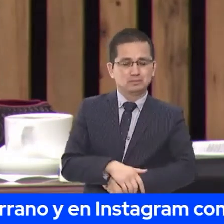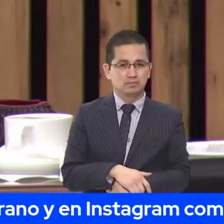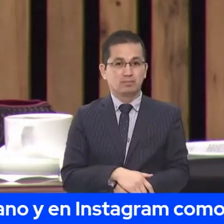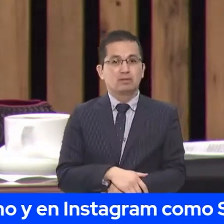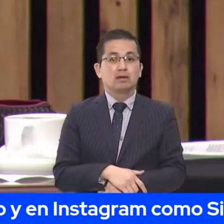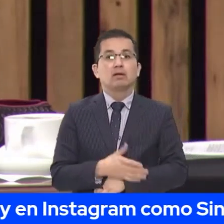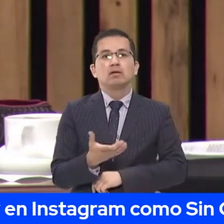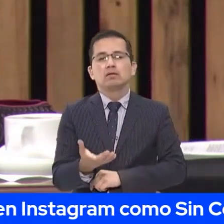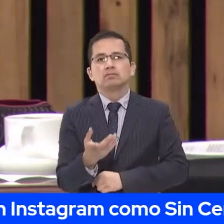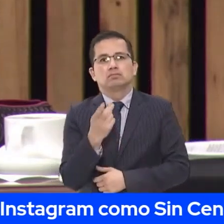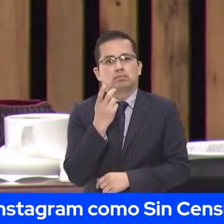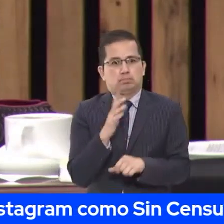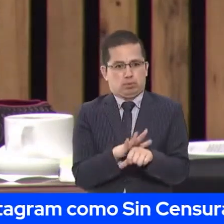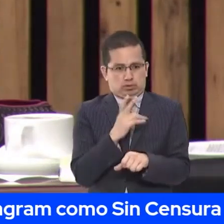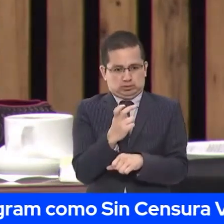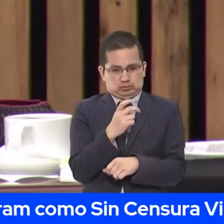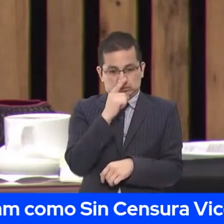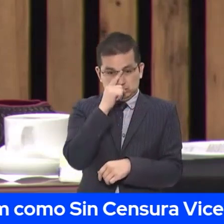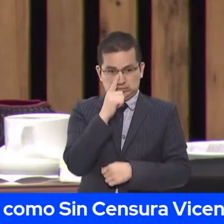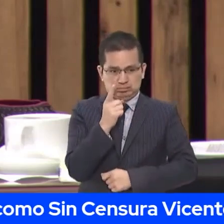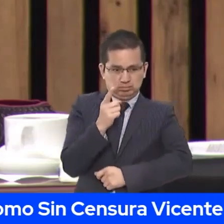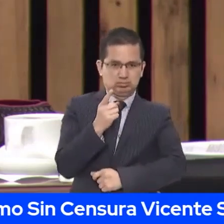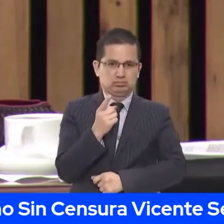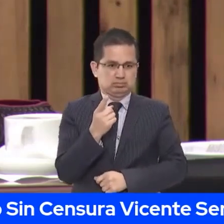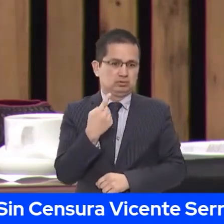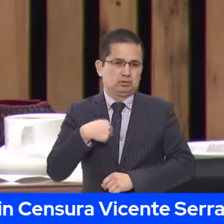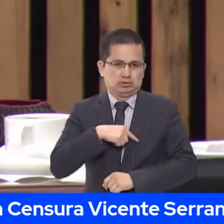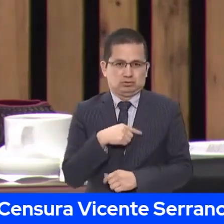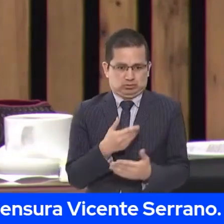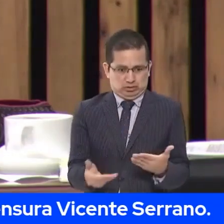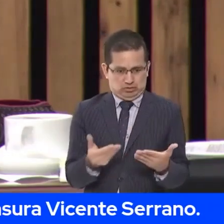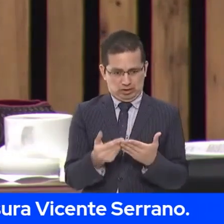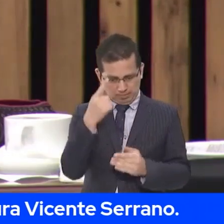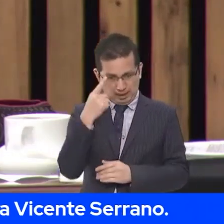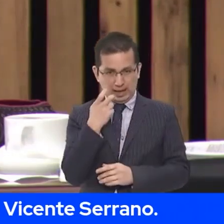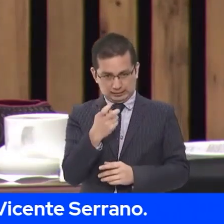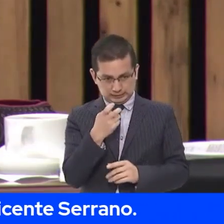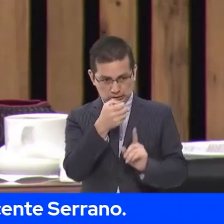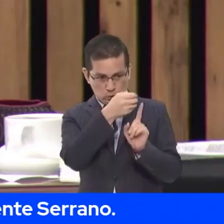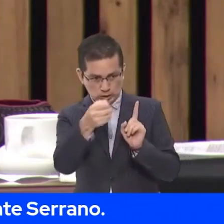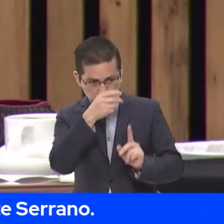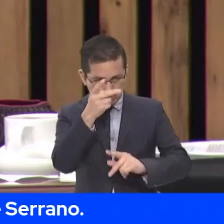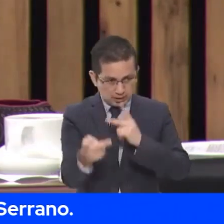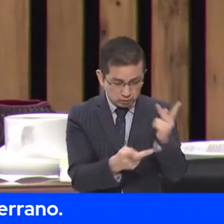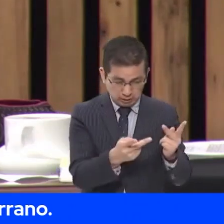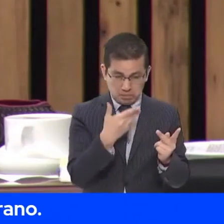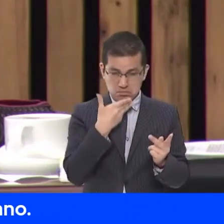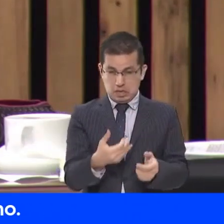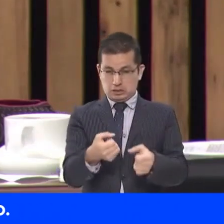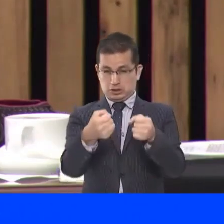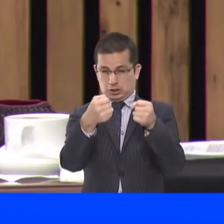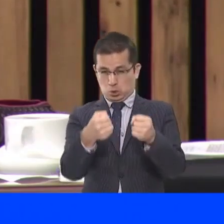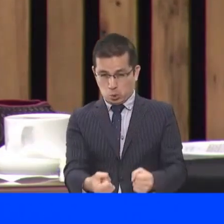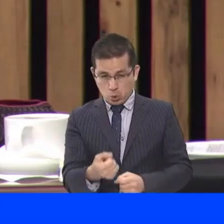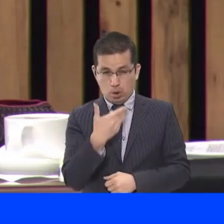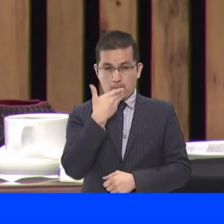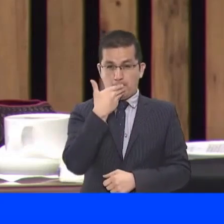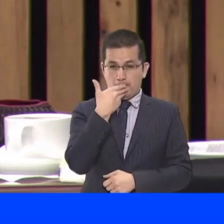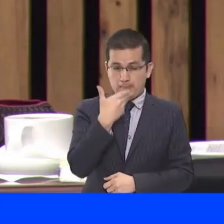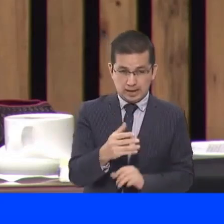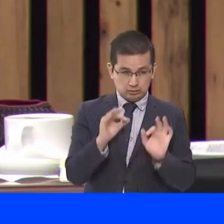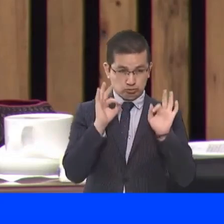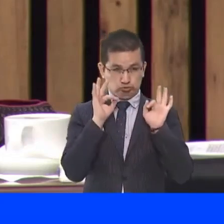miembros del Congreso de la Unión, en fin. Yo creo que todo esto, promovido por el presidente López Obrador, es lo que le da esa autoridad moral de la que